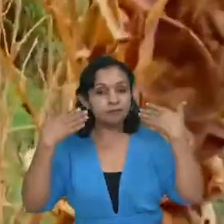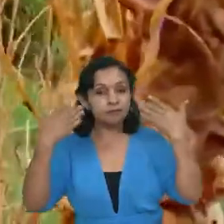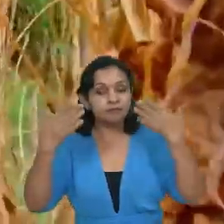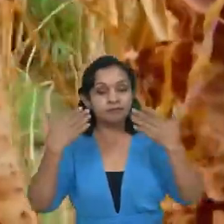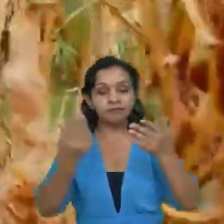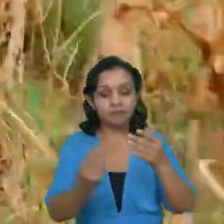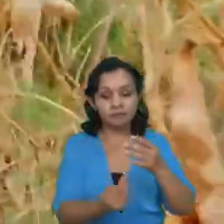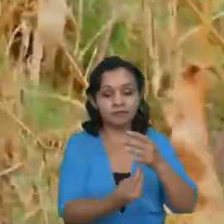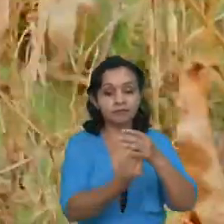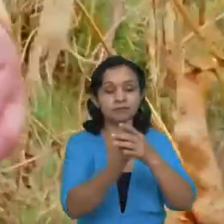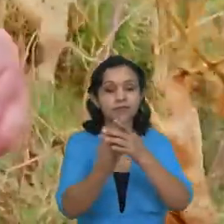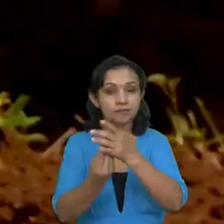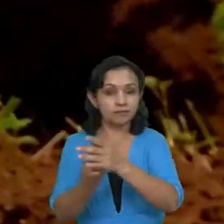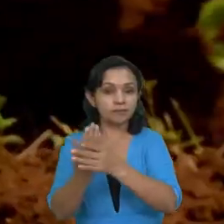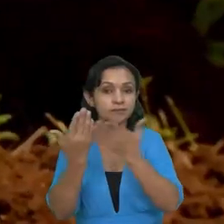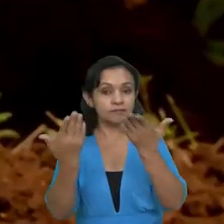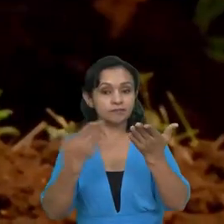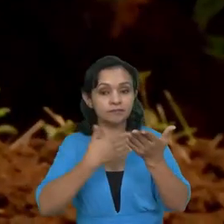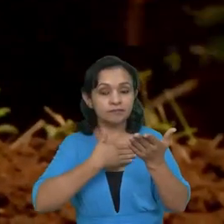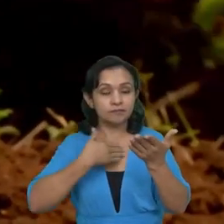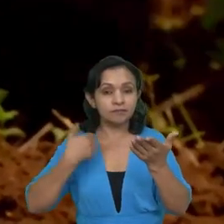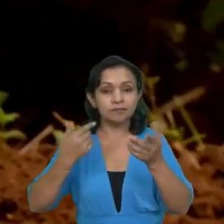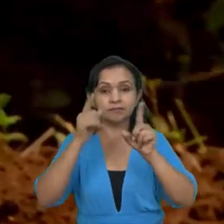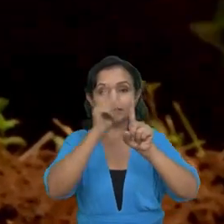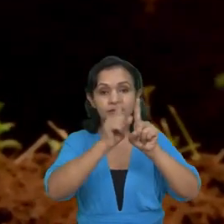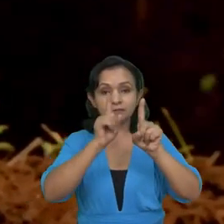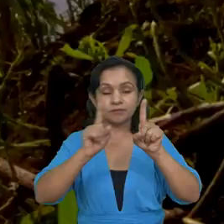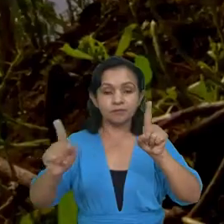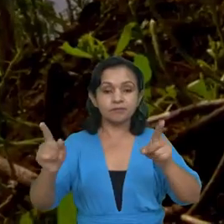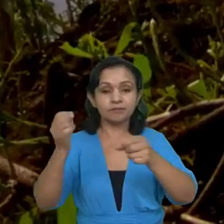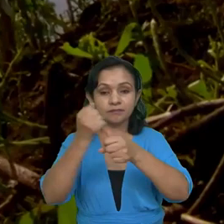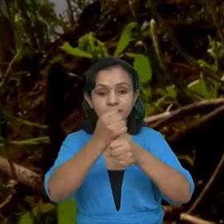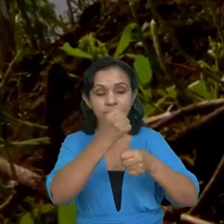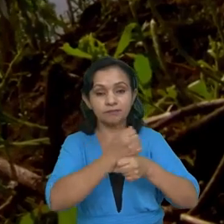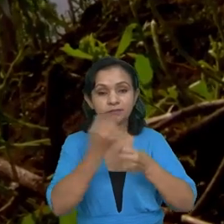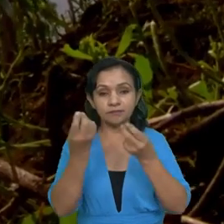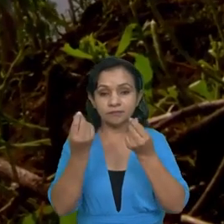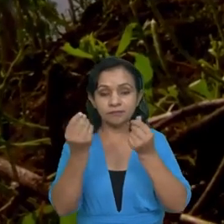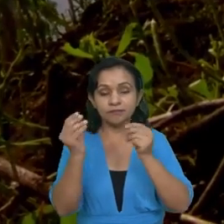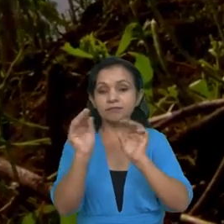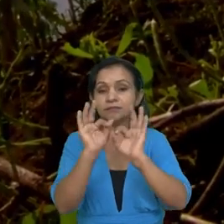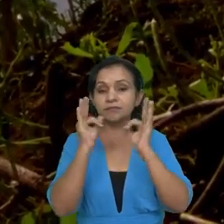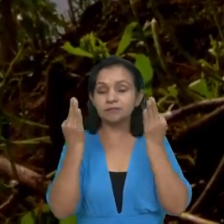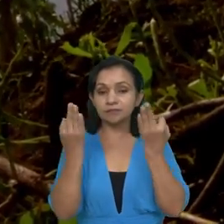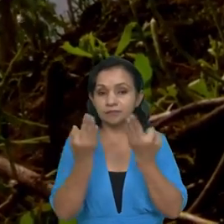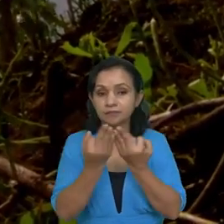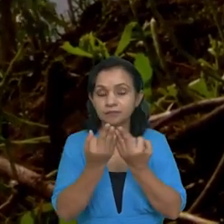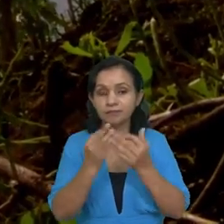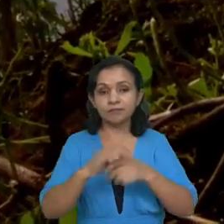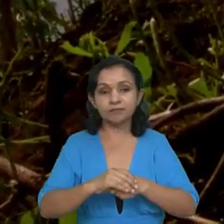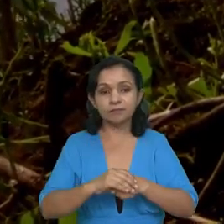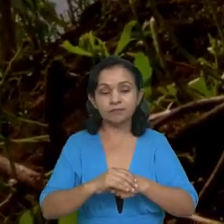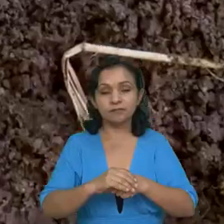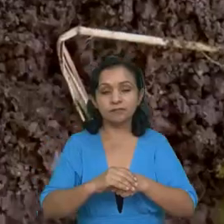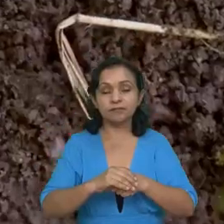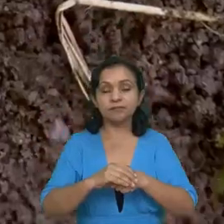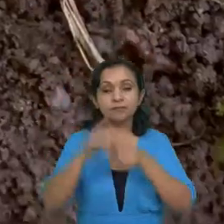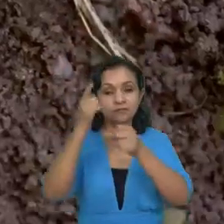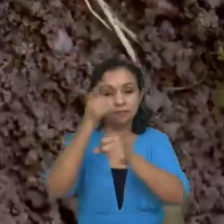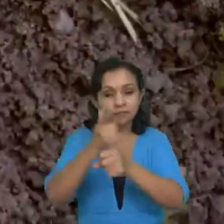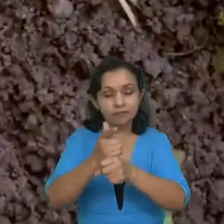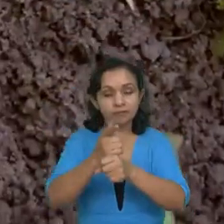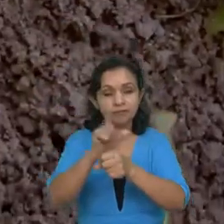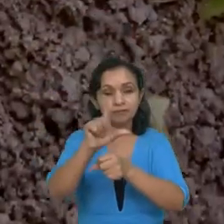siembra de este cultivo mejorando sus niveles de producción y su economía familiar con cámara del sterm ahora